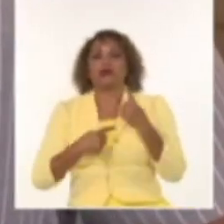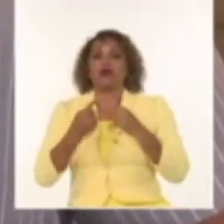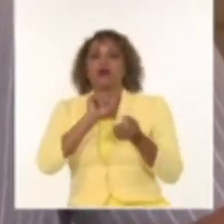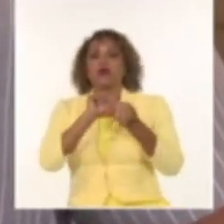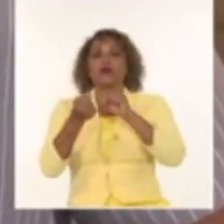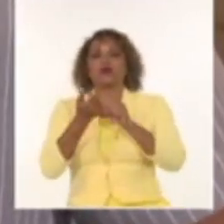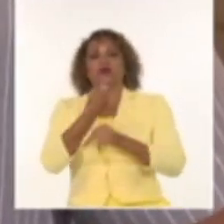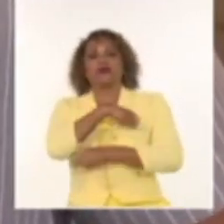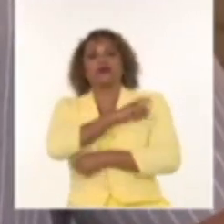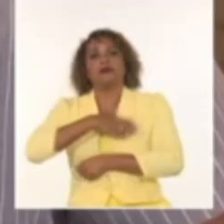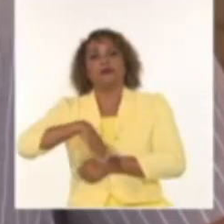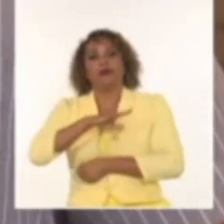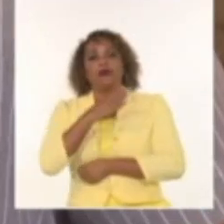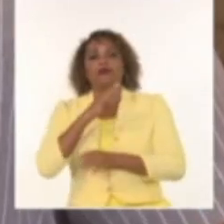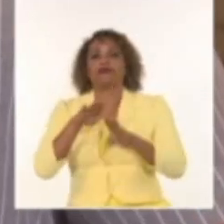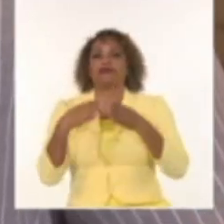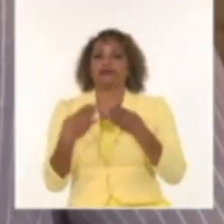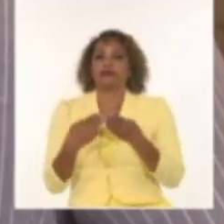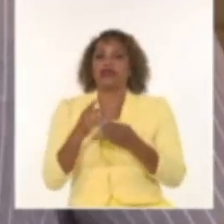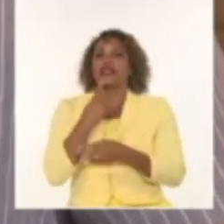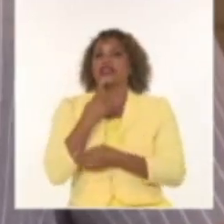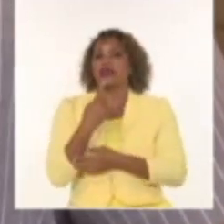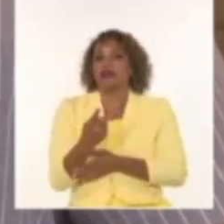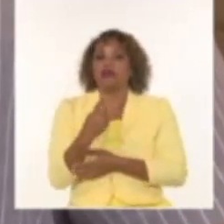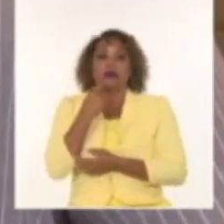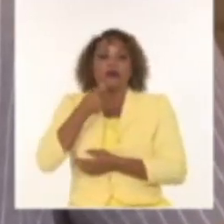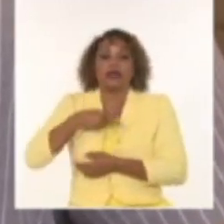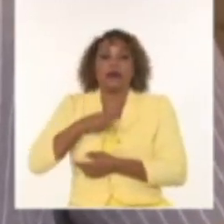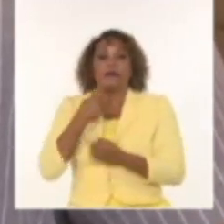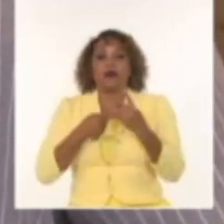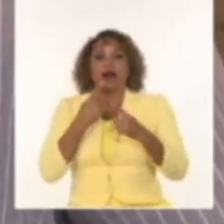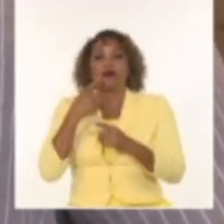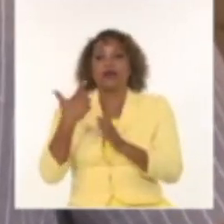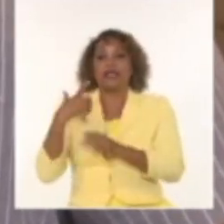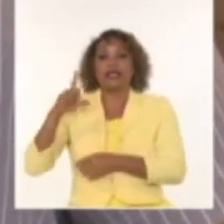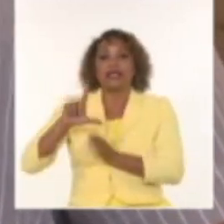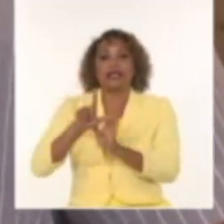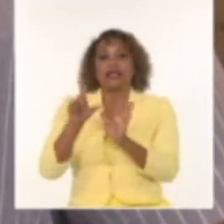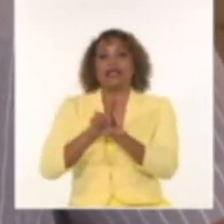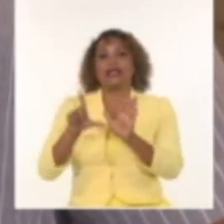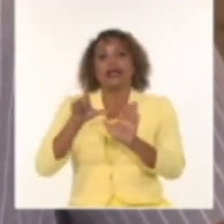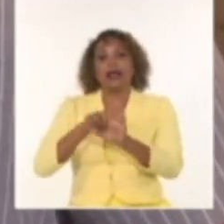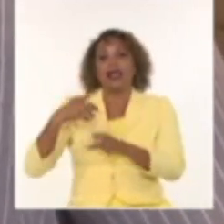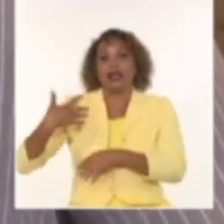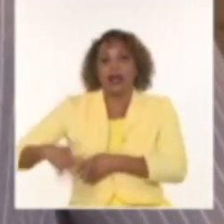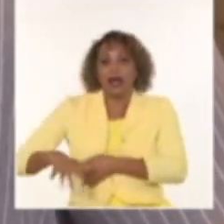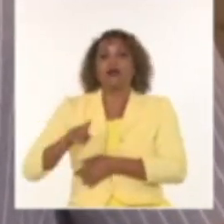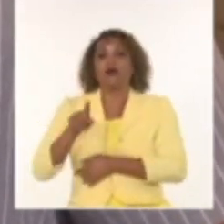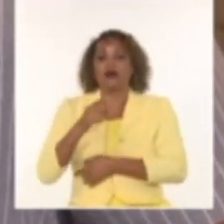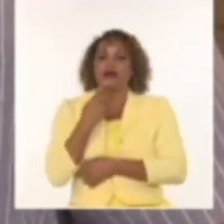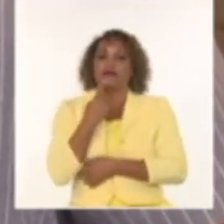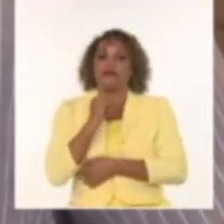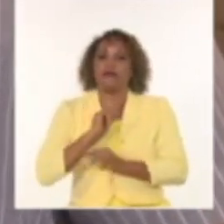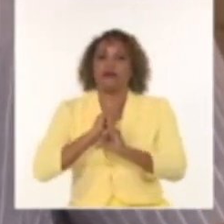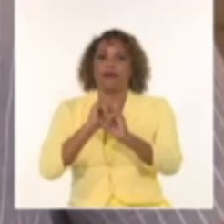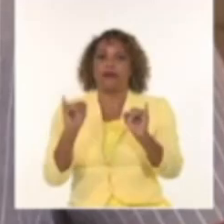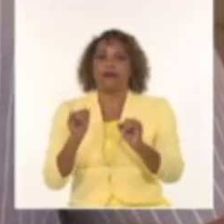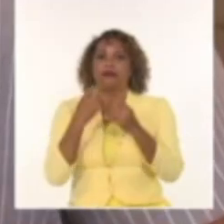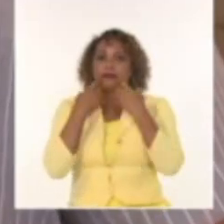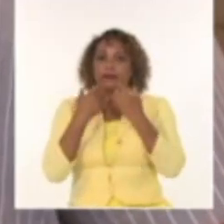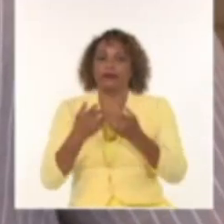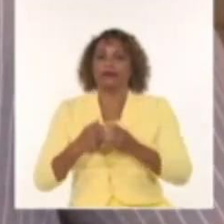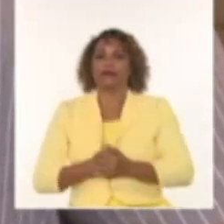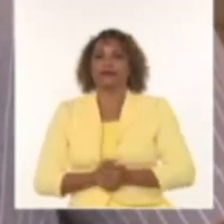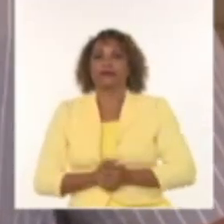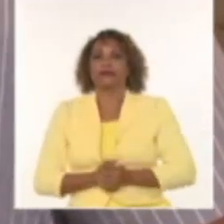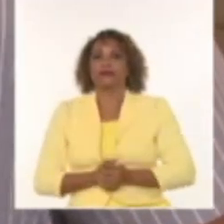popular, realizando también las denuncias en los casos en que han detectado violaciones por los canales que a través de los gobiernos locales están establecidos,